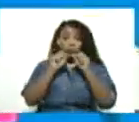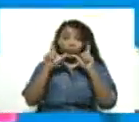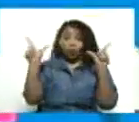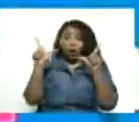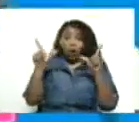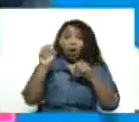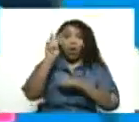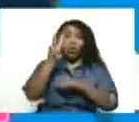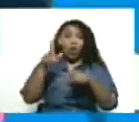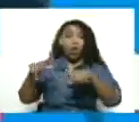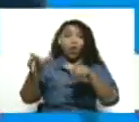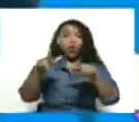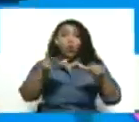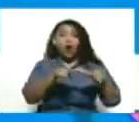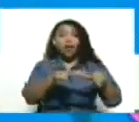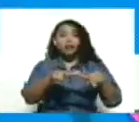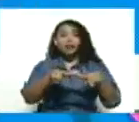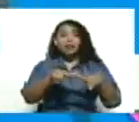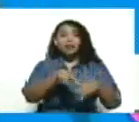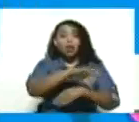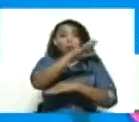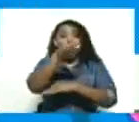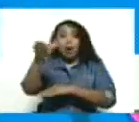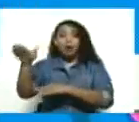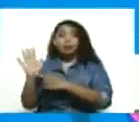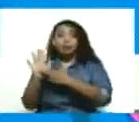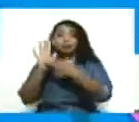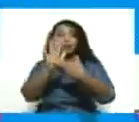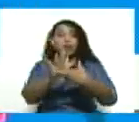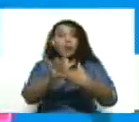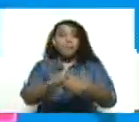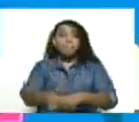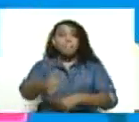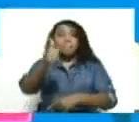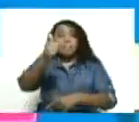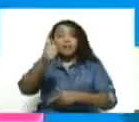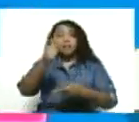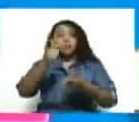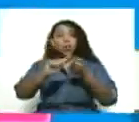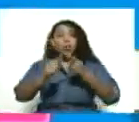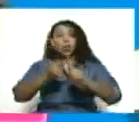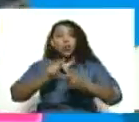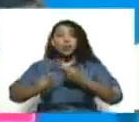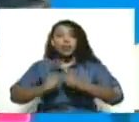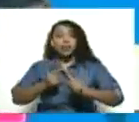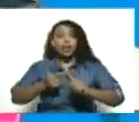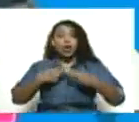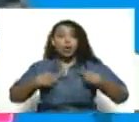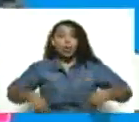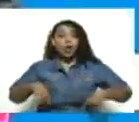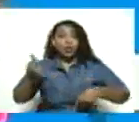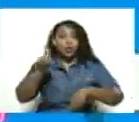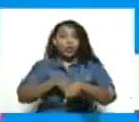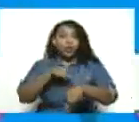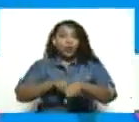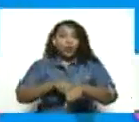océano representó las más augustas causas de la humanidad de su tiempo